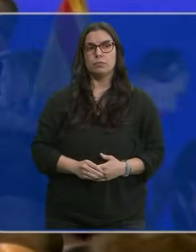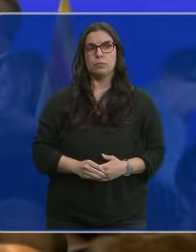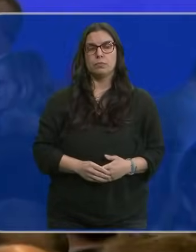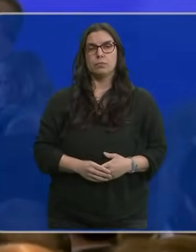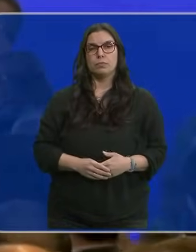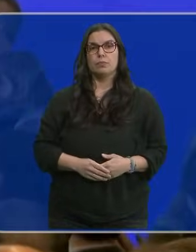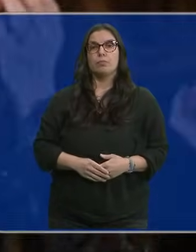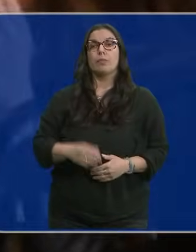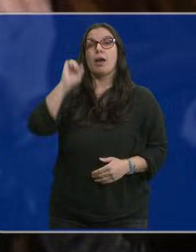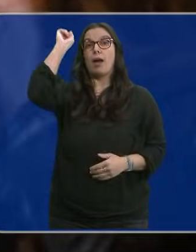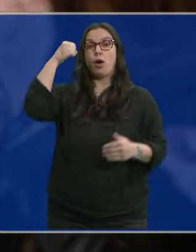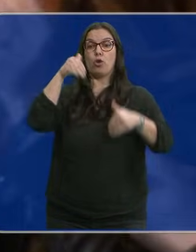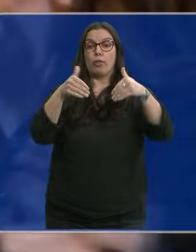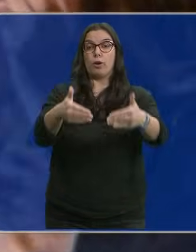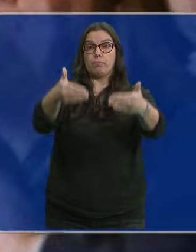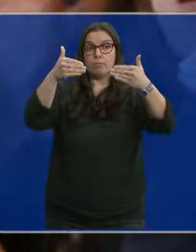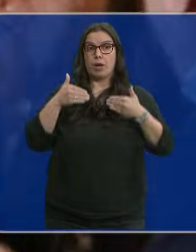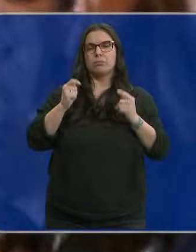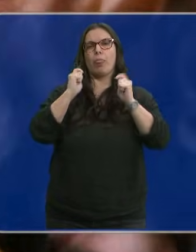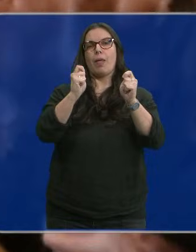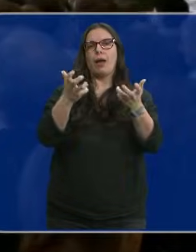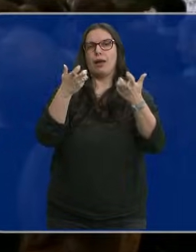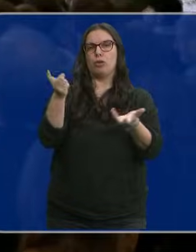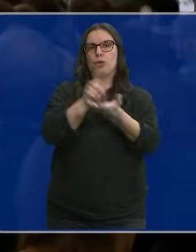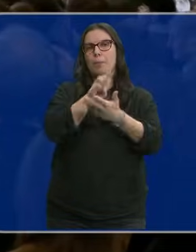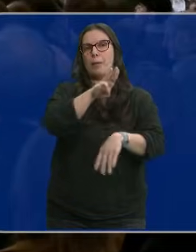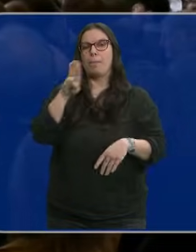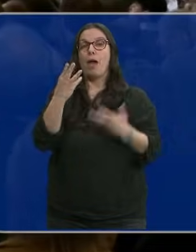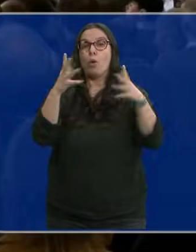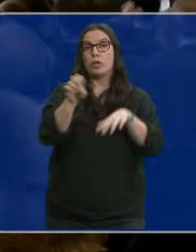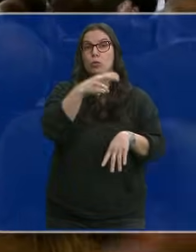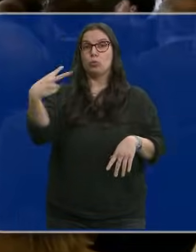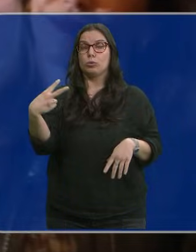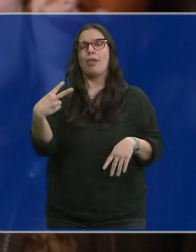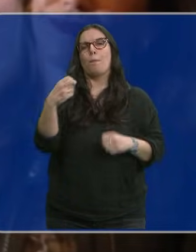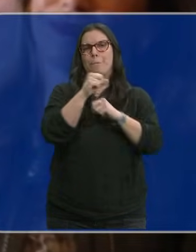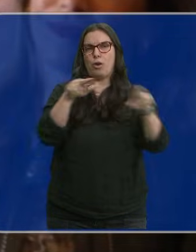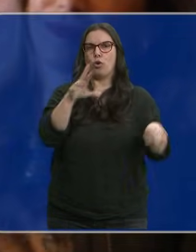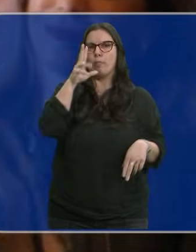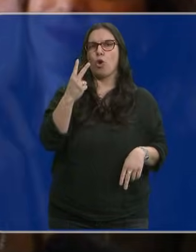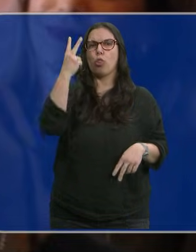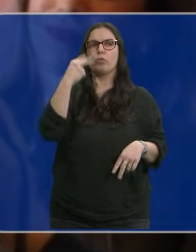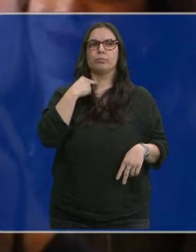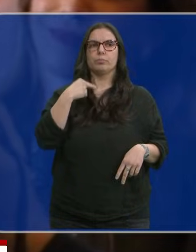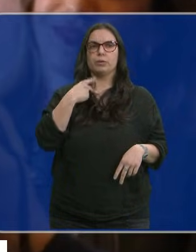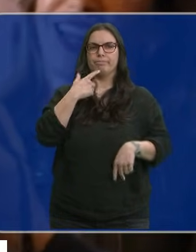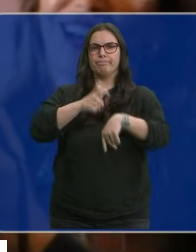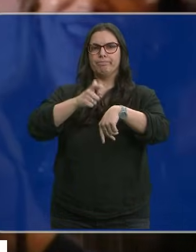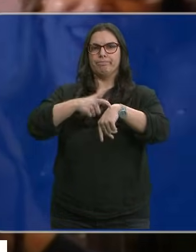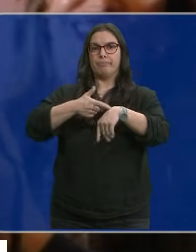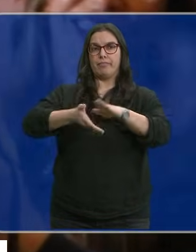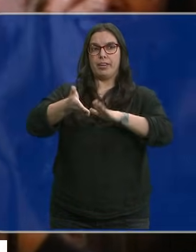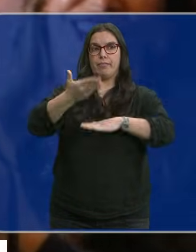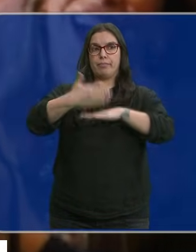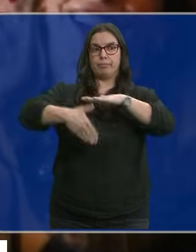El adelanto electoral en Aragón vuelve a hacer vencedor al Partido Popular, aunque retrocede en 2 escaños. Tic-tac,